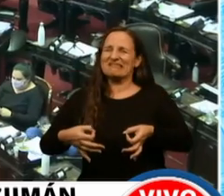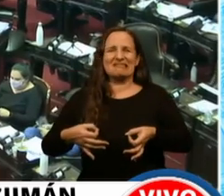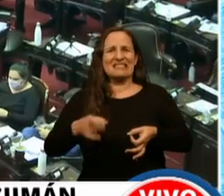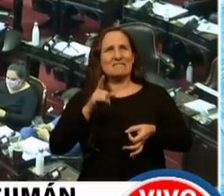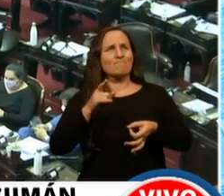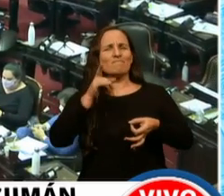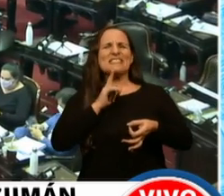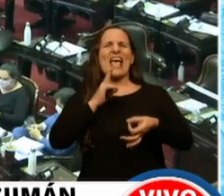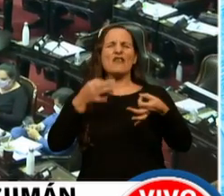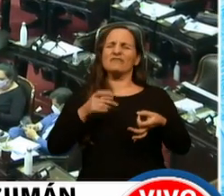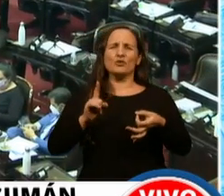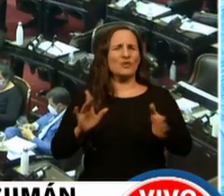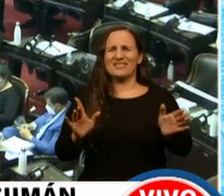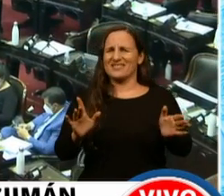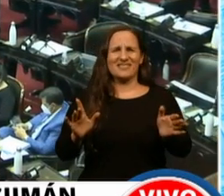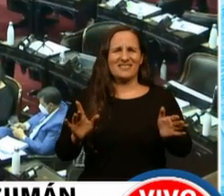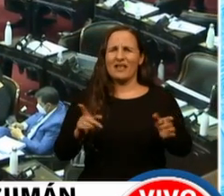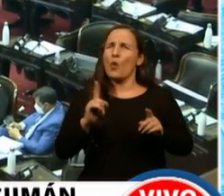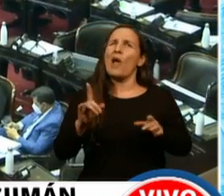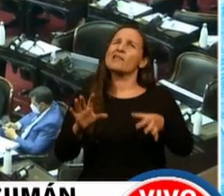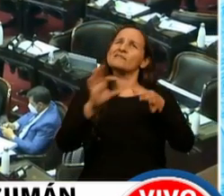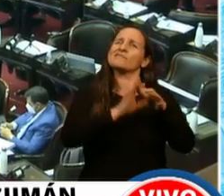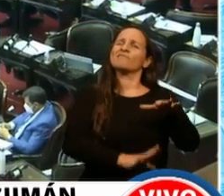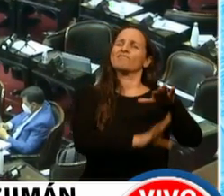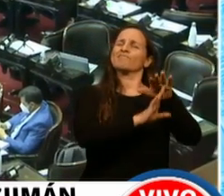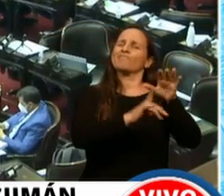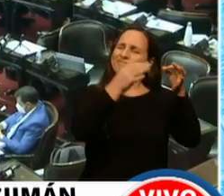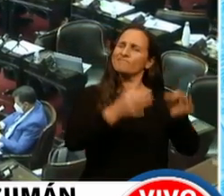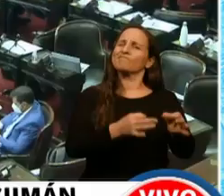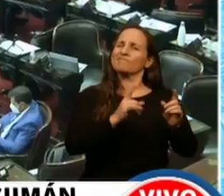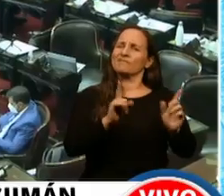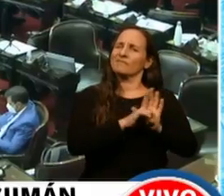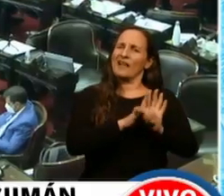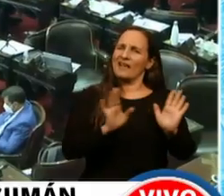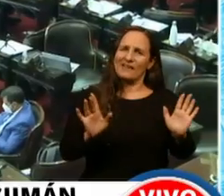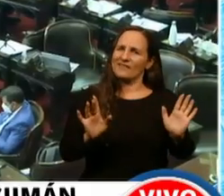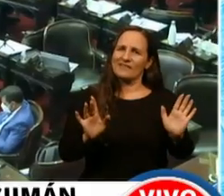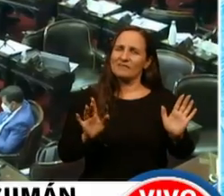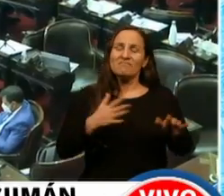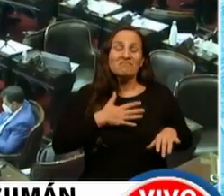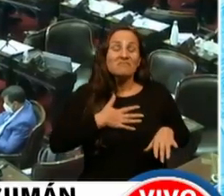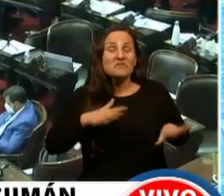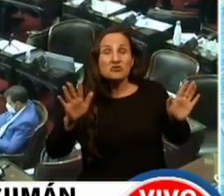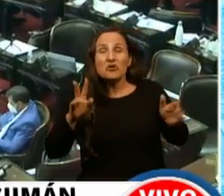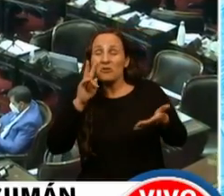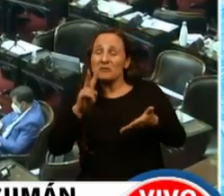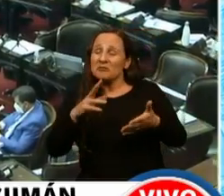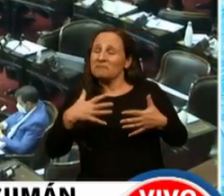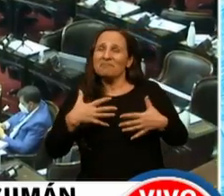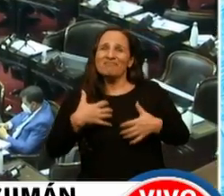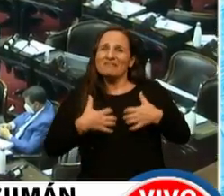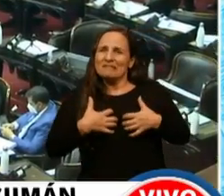que no está con el espíritu principal donde de manera absolutamente para mí indignante e